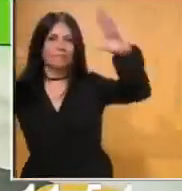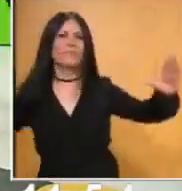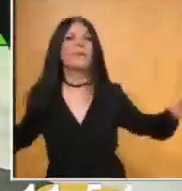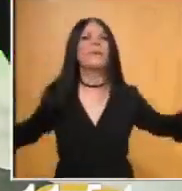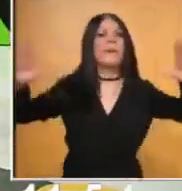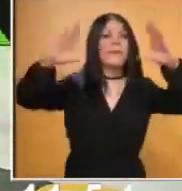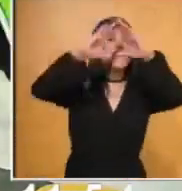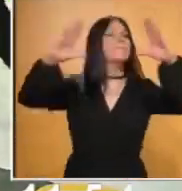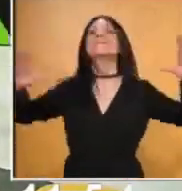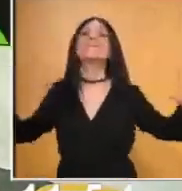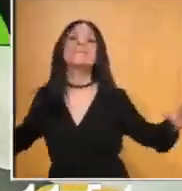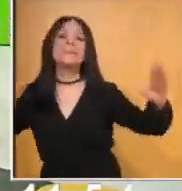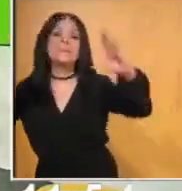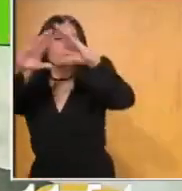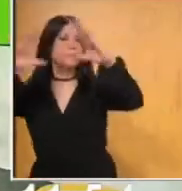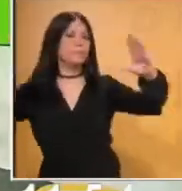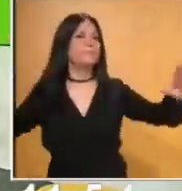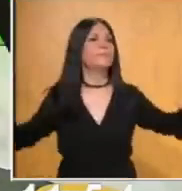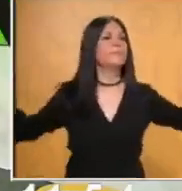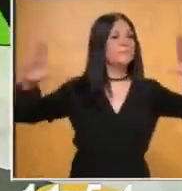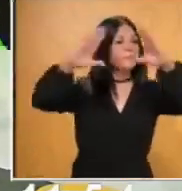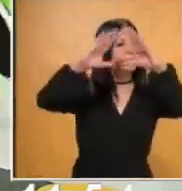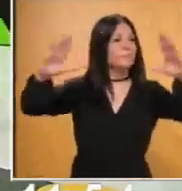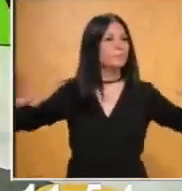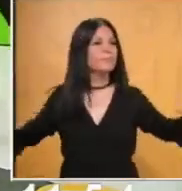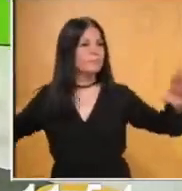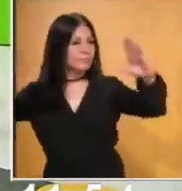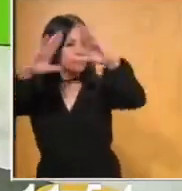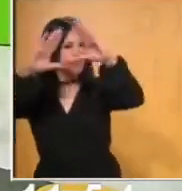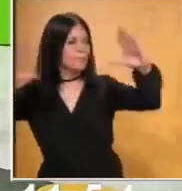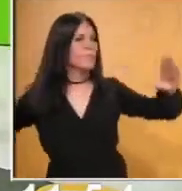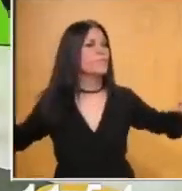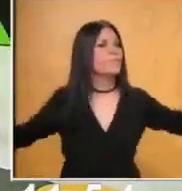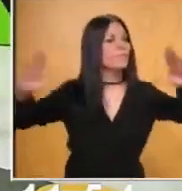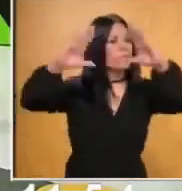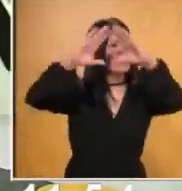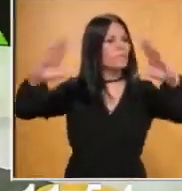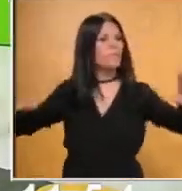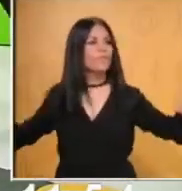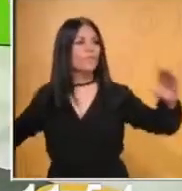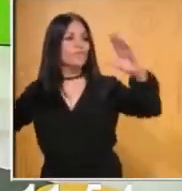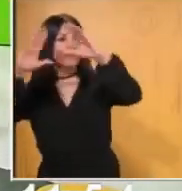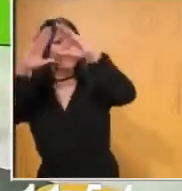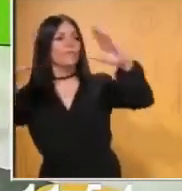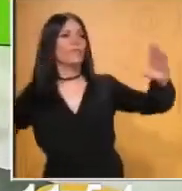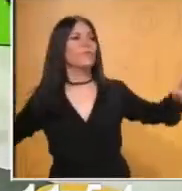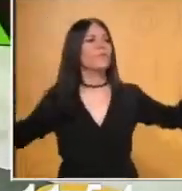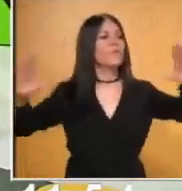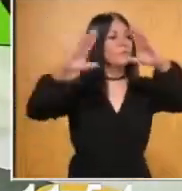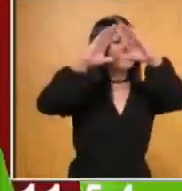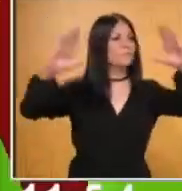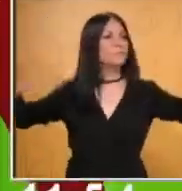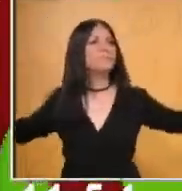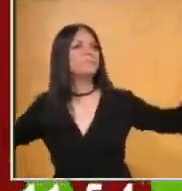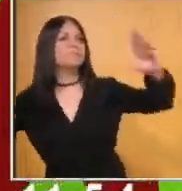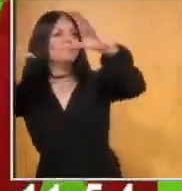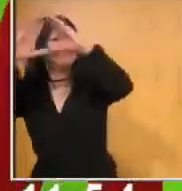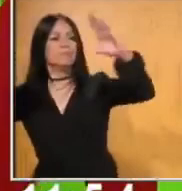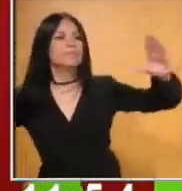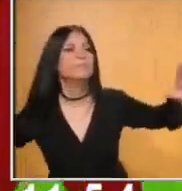casita. Las mamis ya se están activando. No es tan fitness, ¿eh? Es activación física